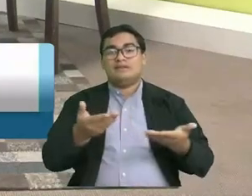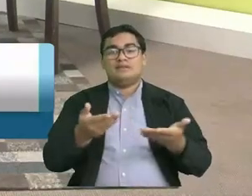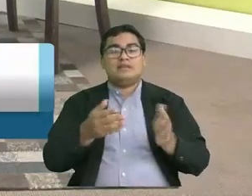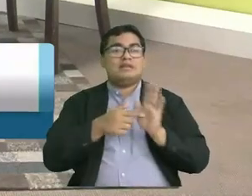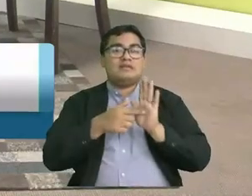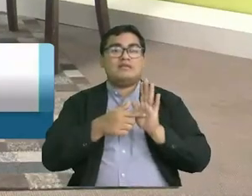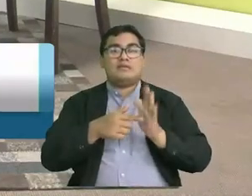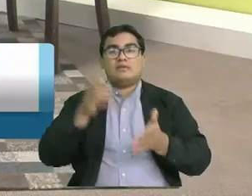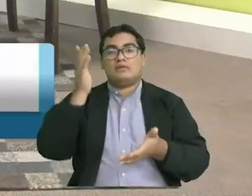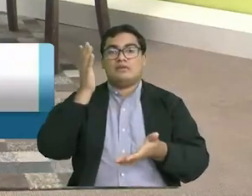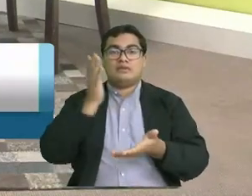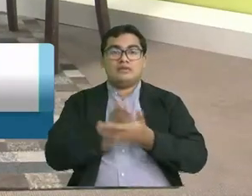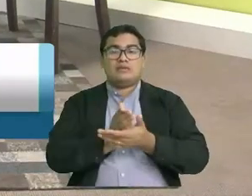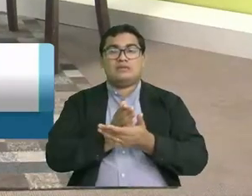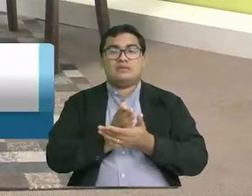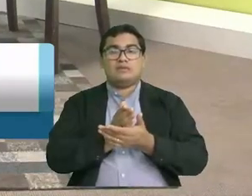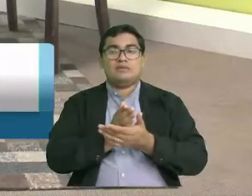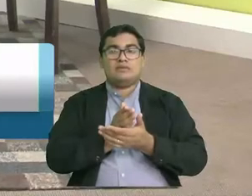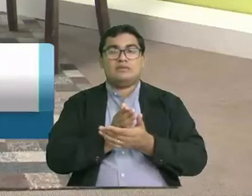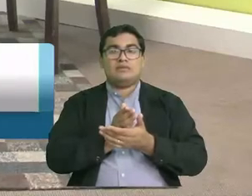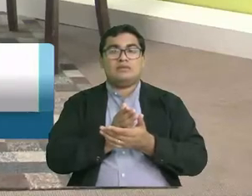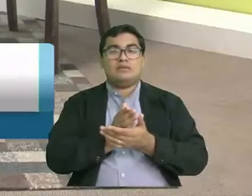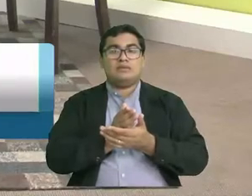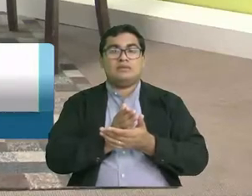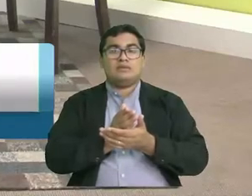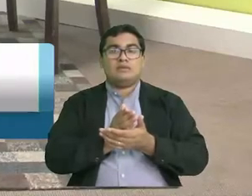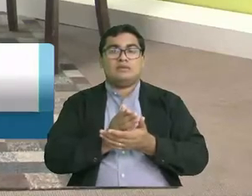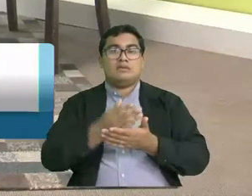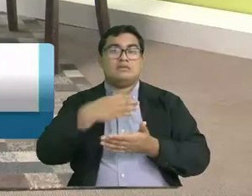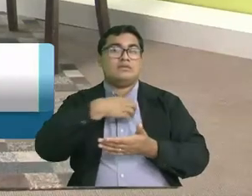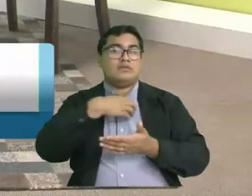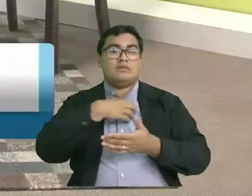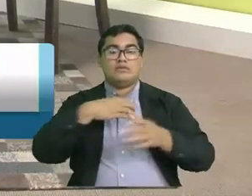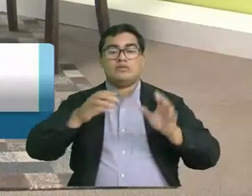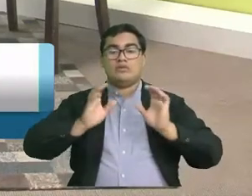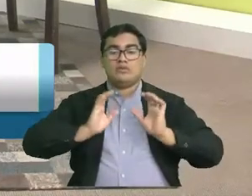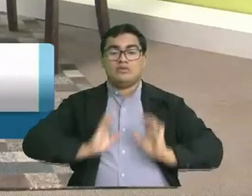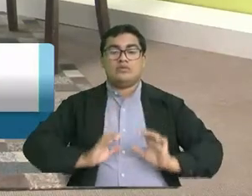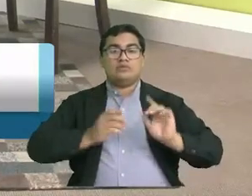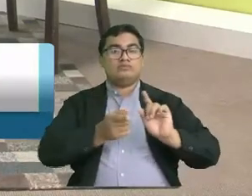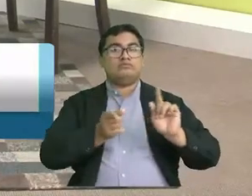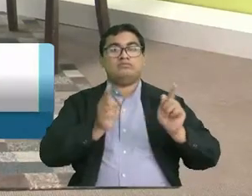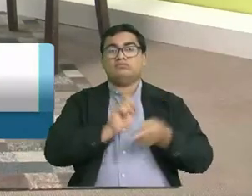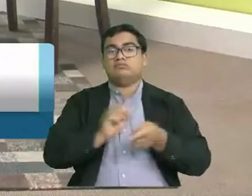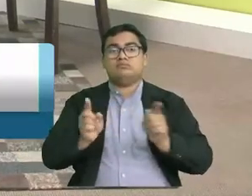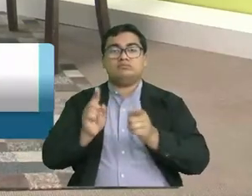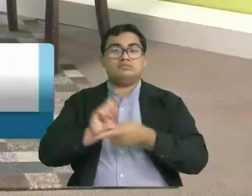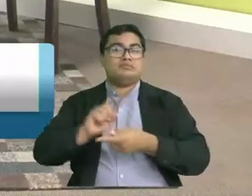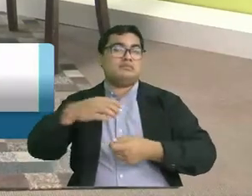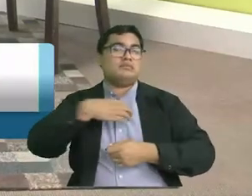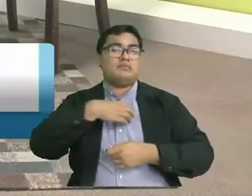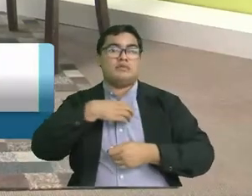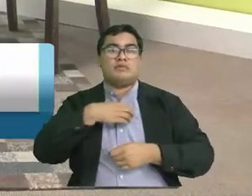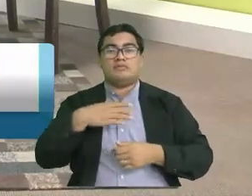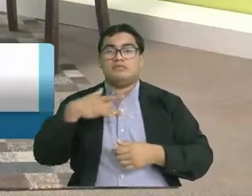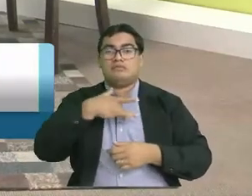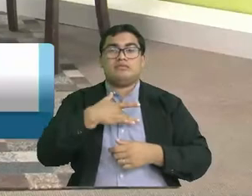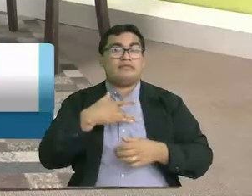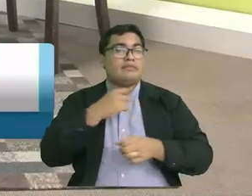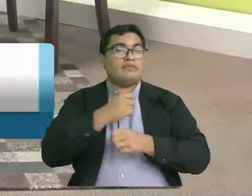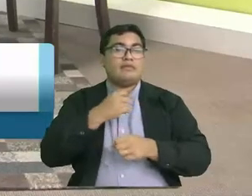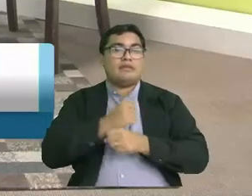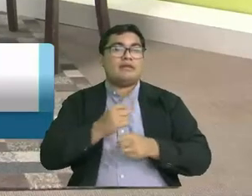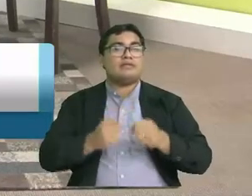decisiones respecto a los cambios que harán en su cuerpo para satisfacer sus necesidades